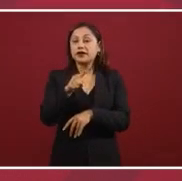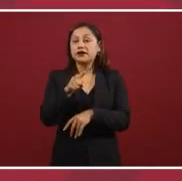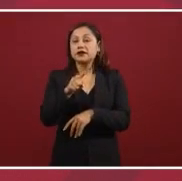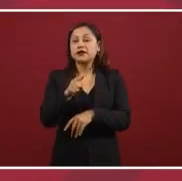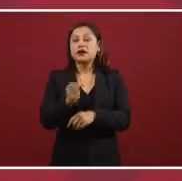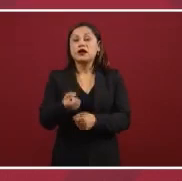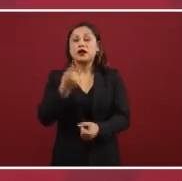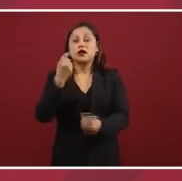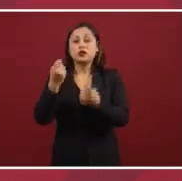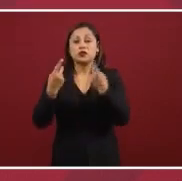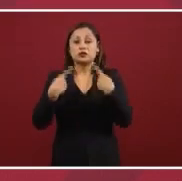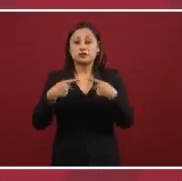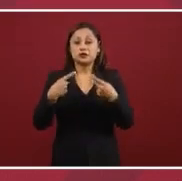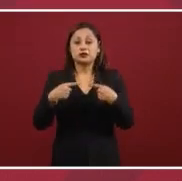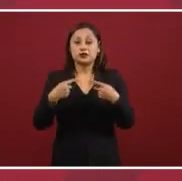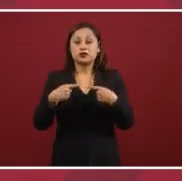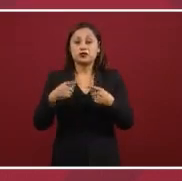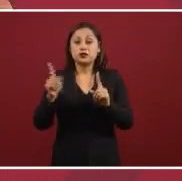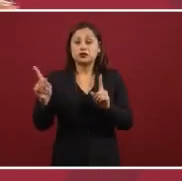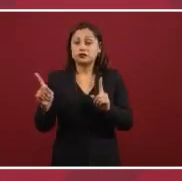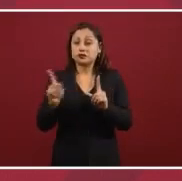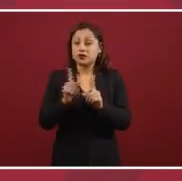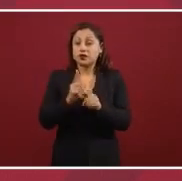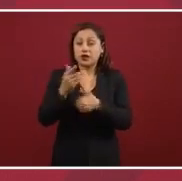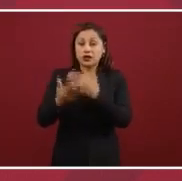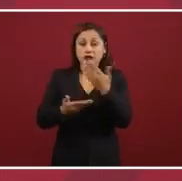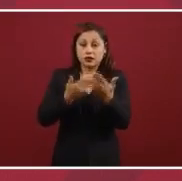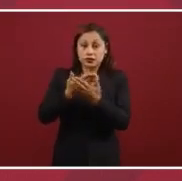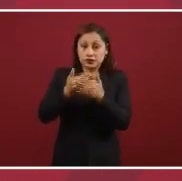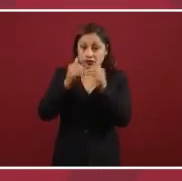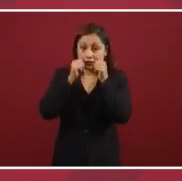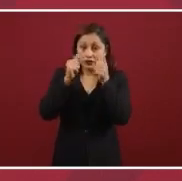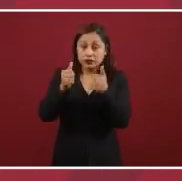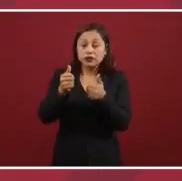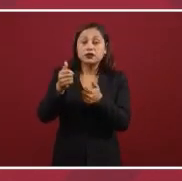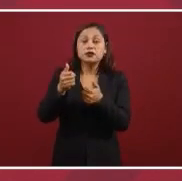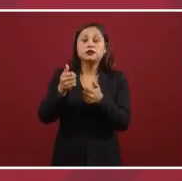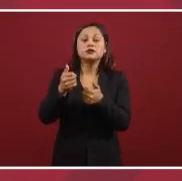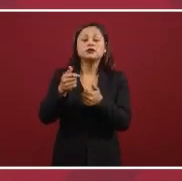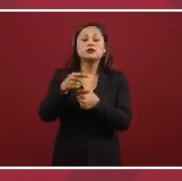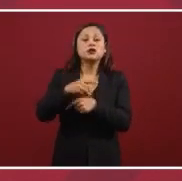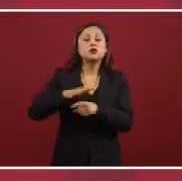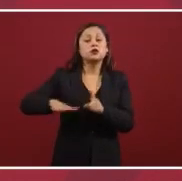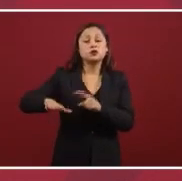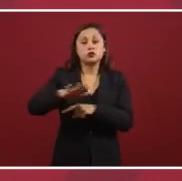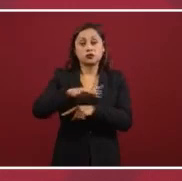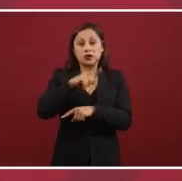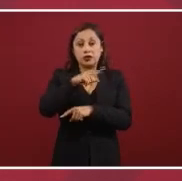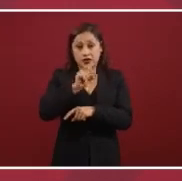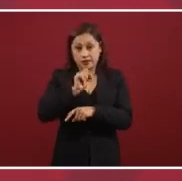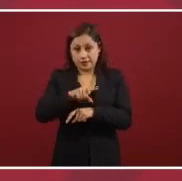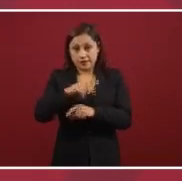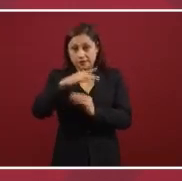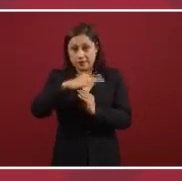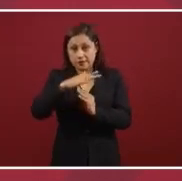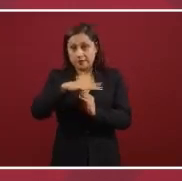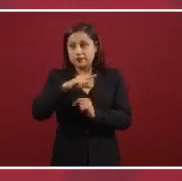los que atienden, los que están en atención ciudadana, los arrollaron.